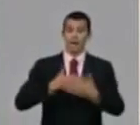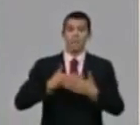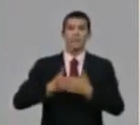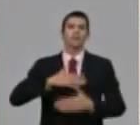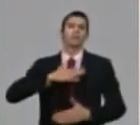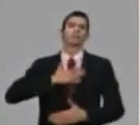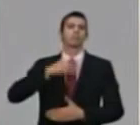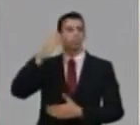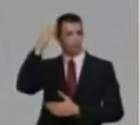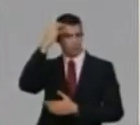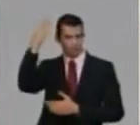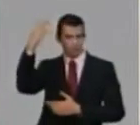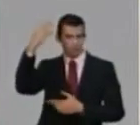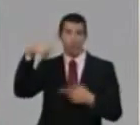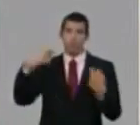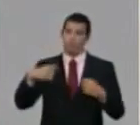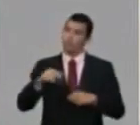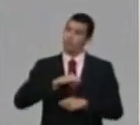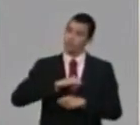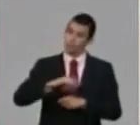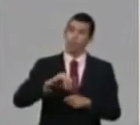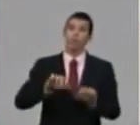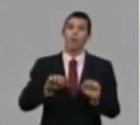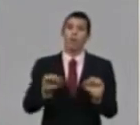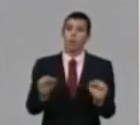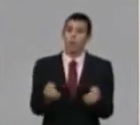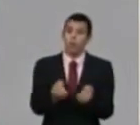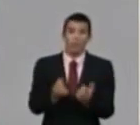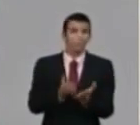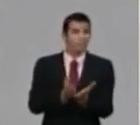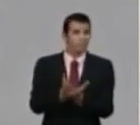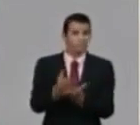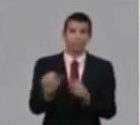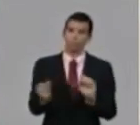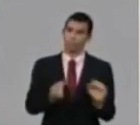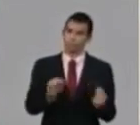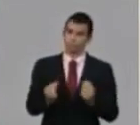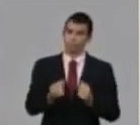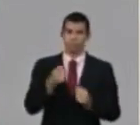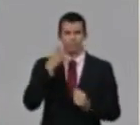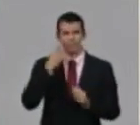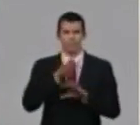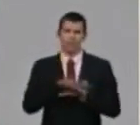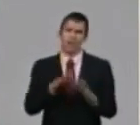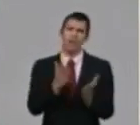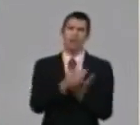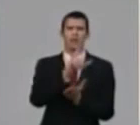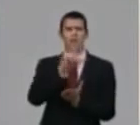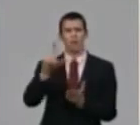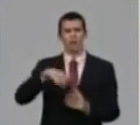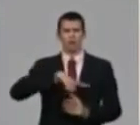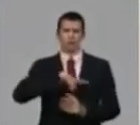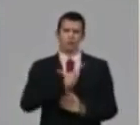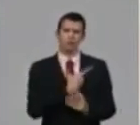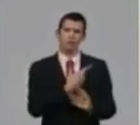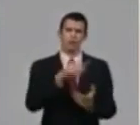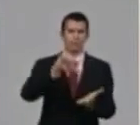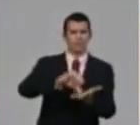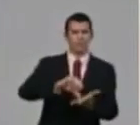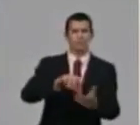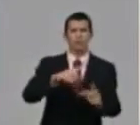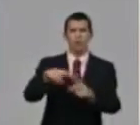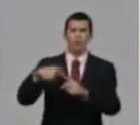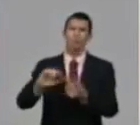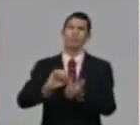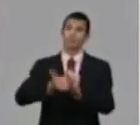contracción de los gastos. De hecho, ya hemos visto un nivel de actividad reducidos en los centros escolares, en las instituciones de cultura, del INDER, y